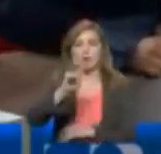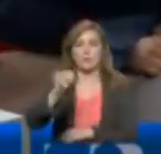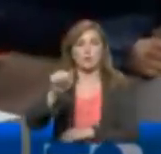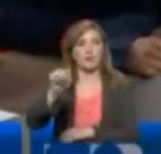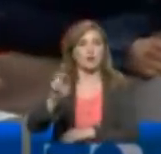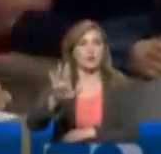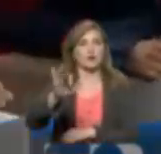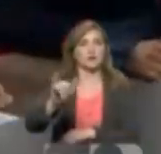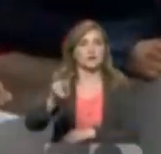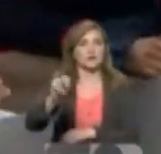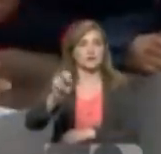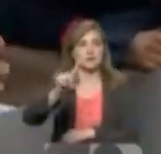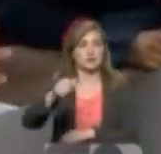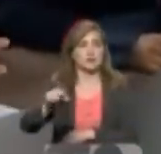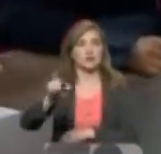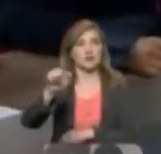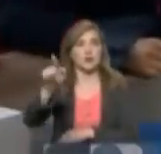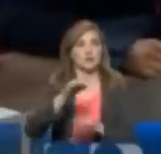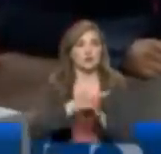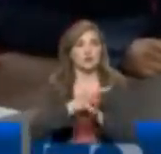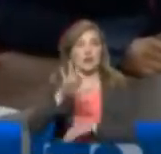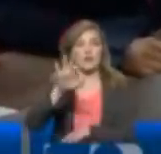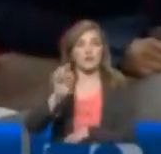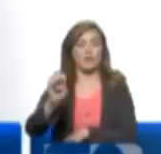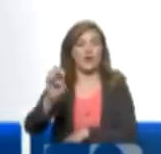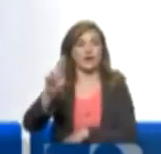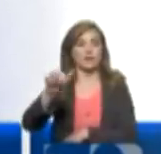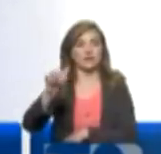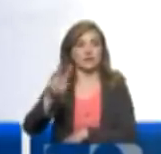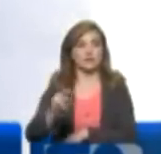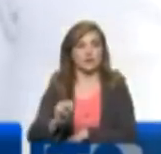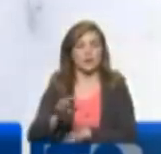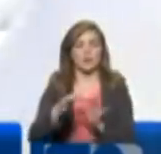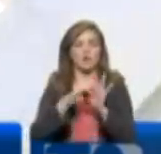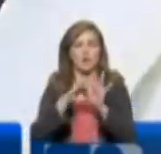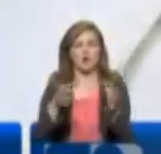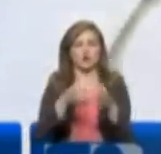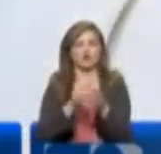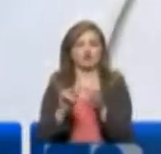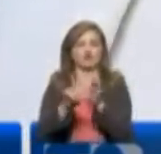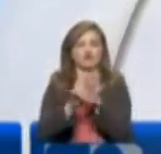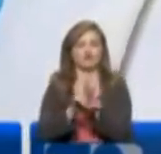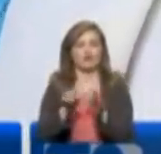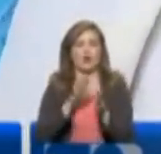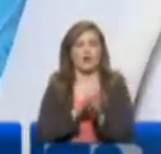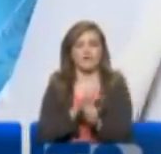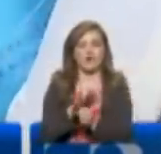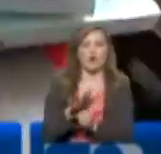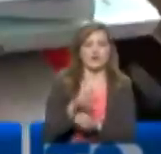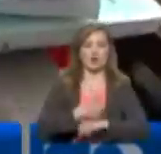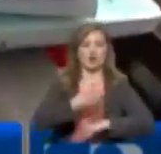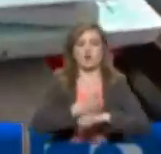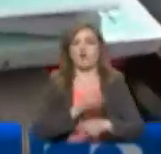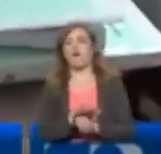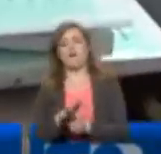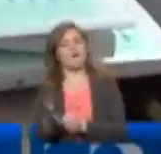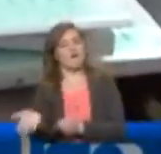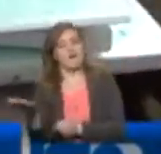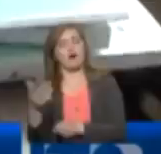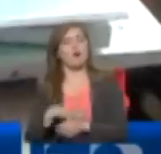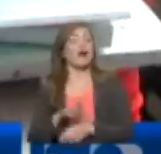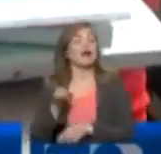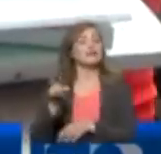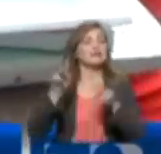y la funcionaria de carrera la obra terán por los delitos de cohecho asociación ilícita y tráfico de influencias dentro del